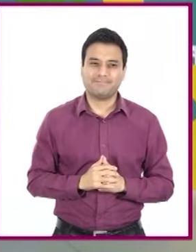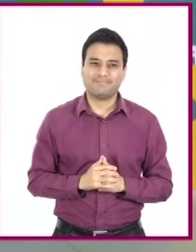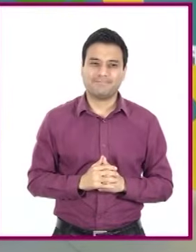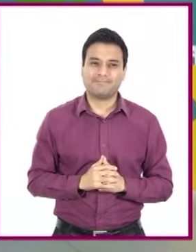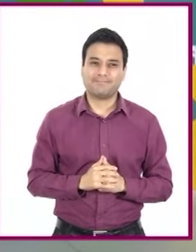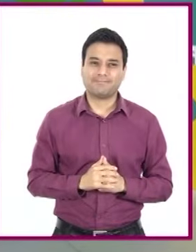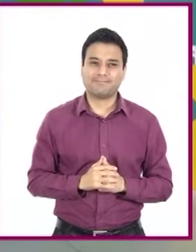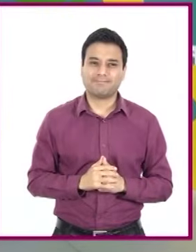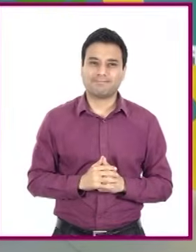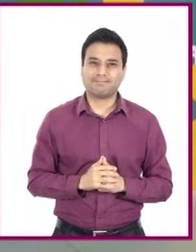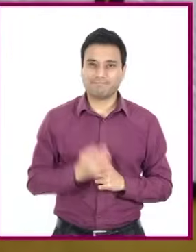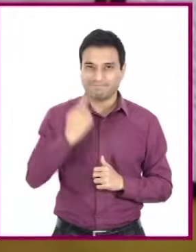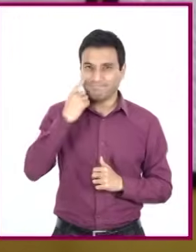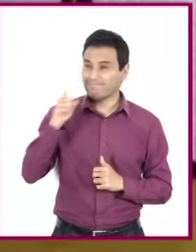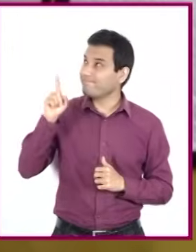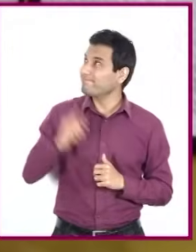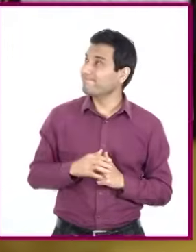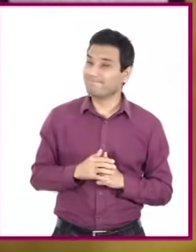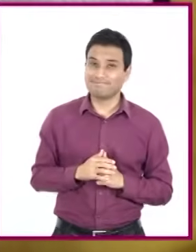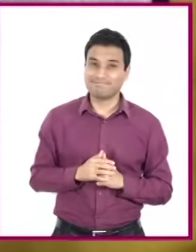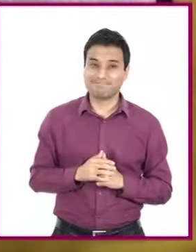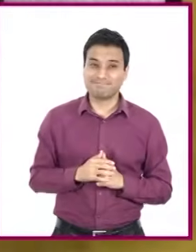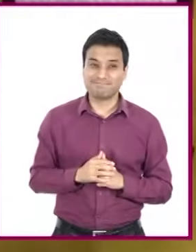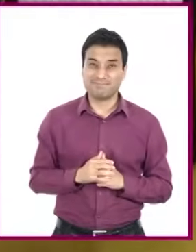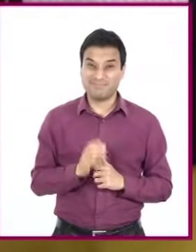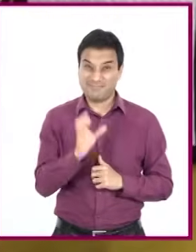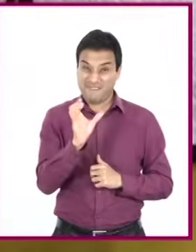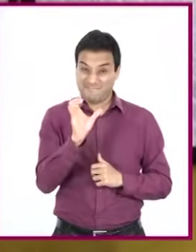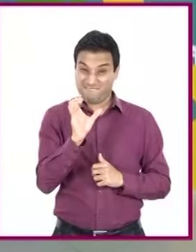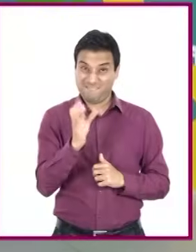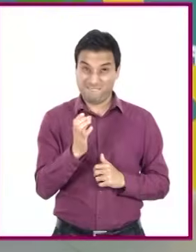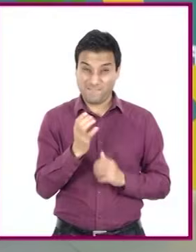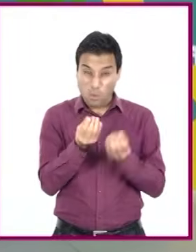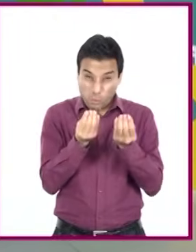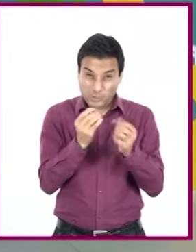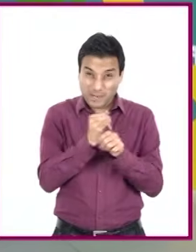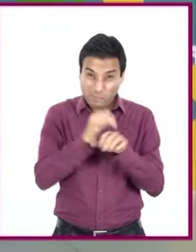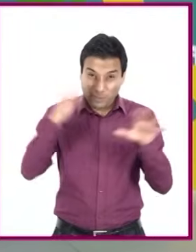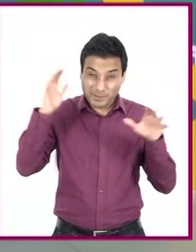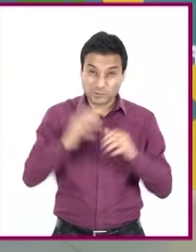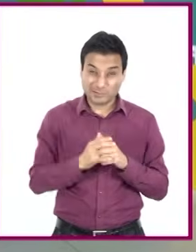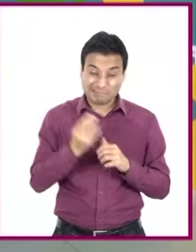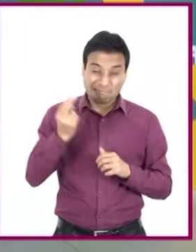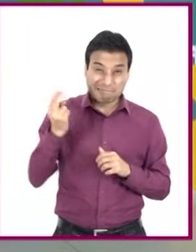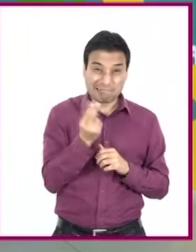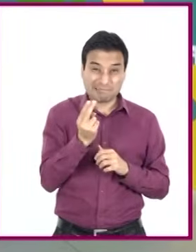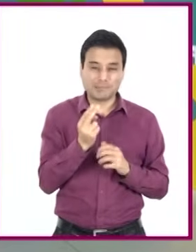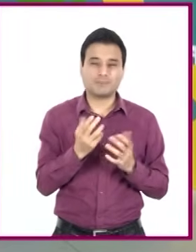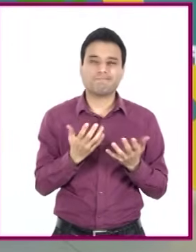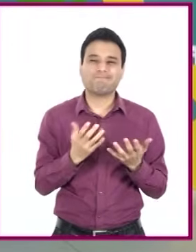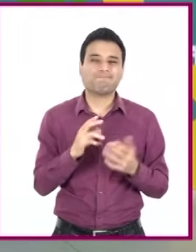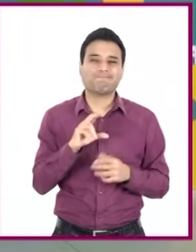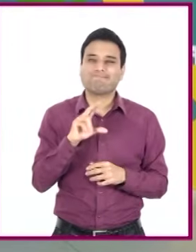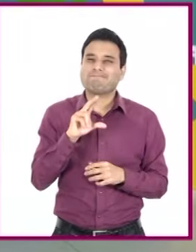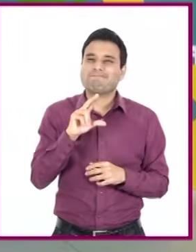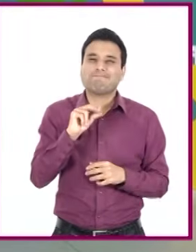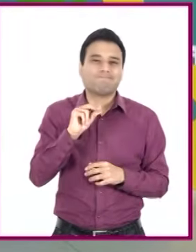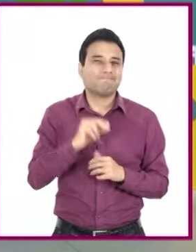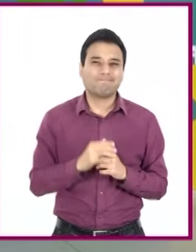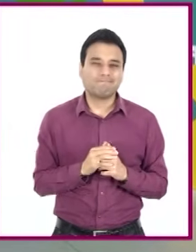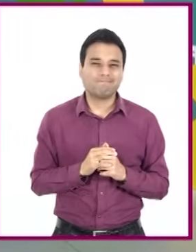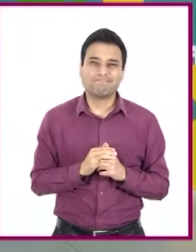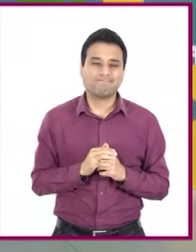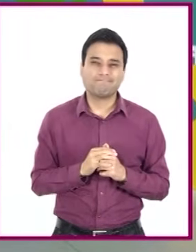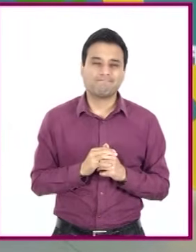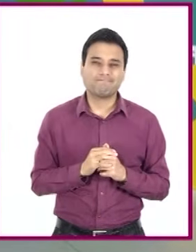Así es, y por ello es importante reflexionar sobre si esta información que están colocando es relevante o